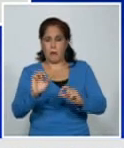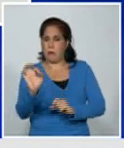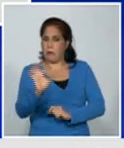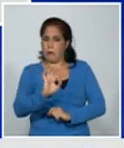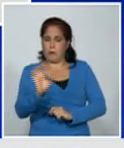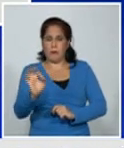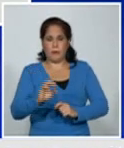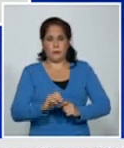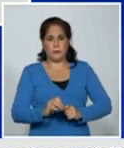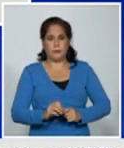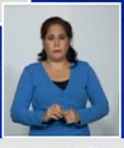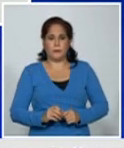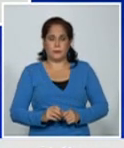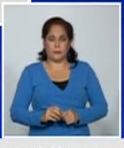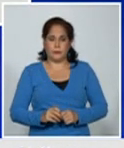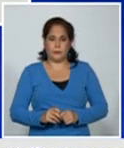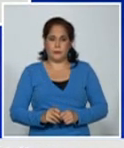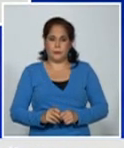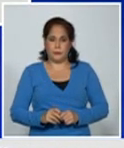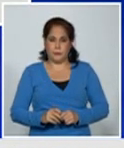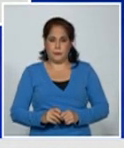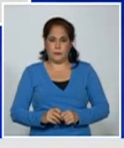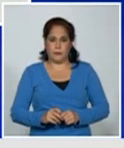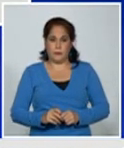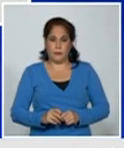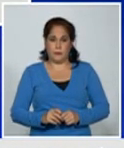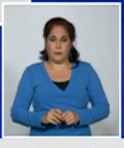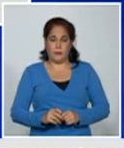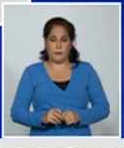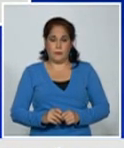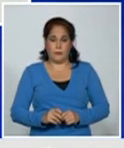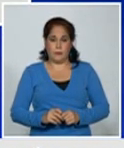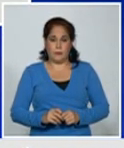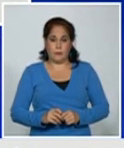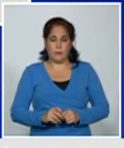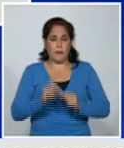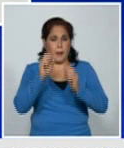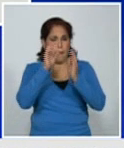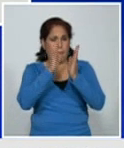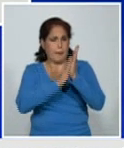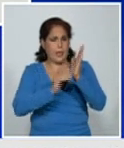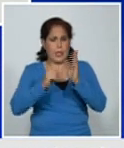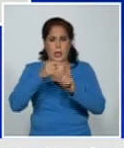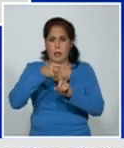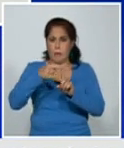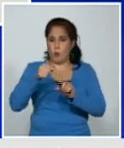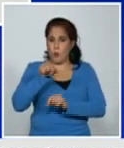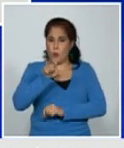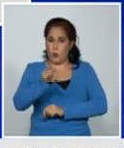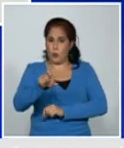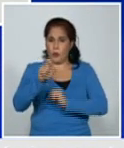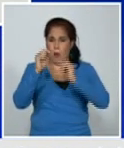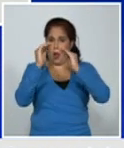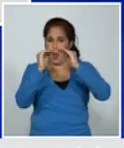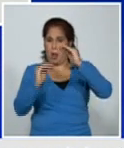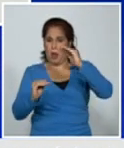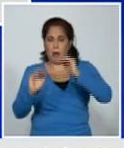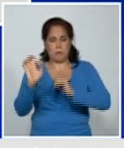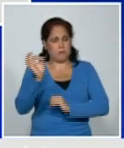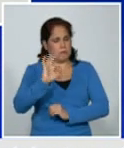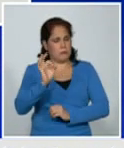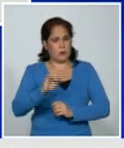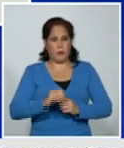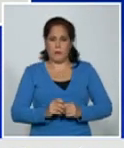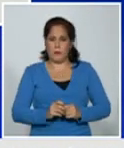casos en ningún momento. Pudiéramos decir que en el último mes y medio de la pandemia.